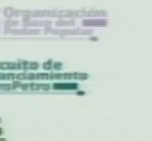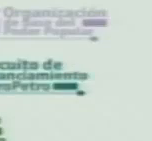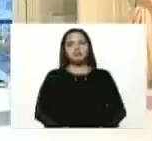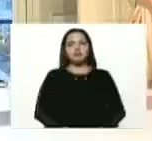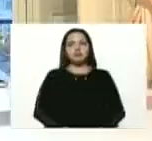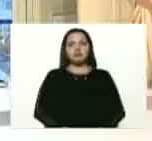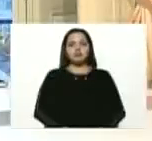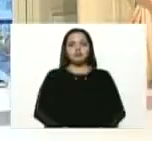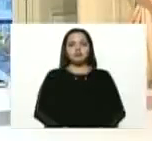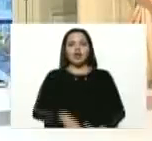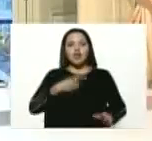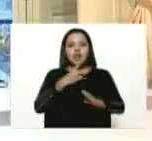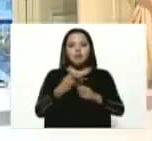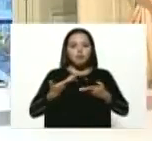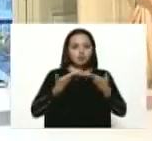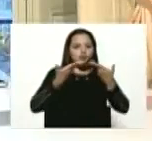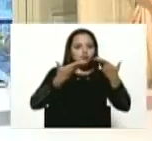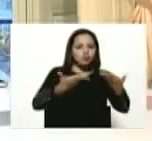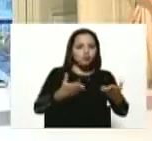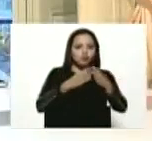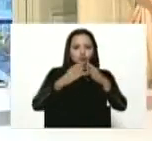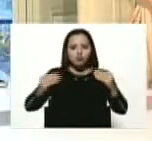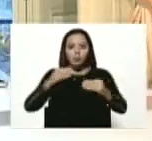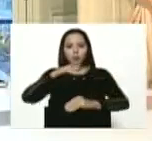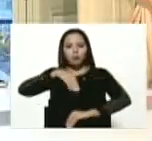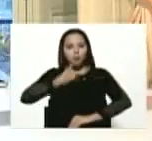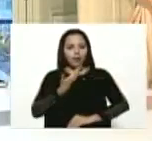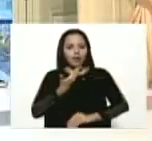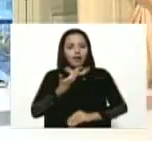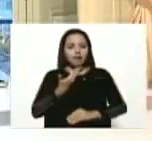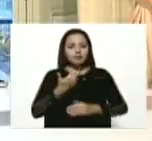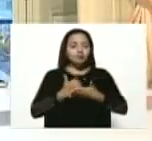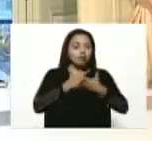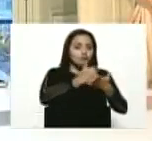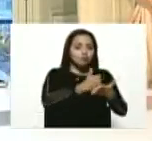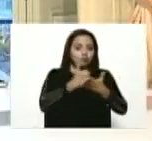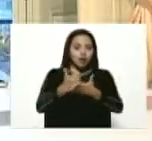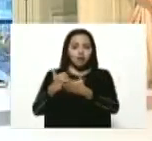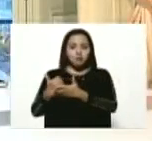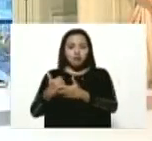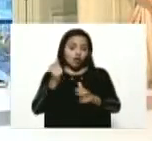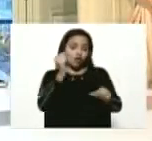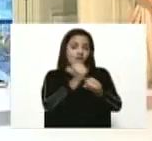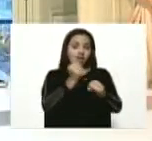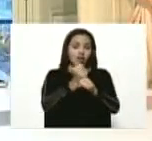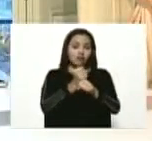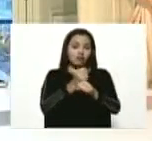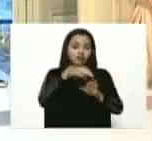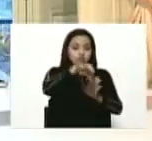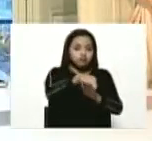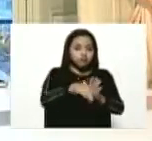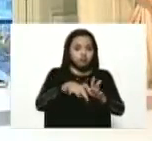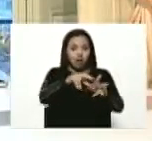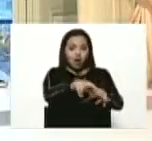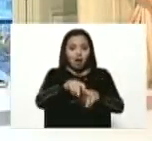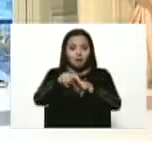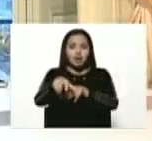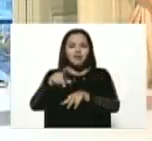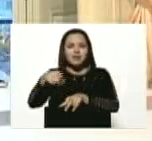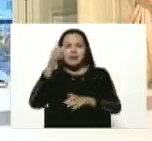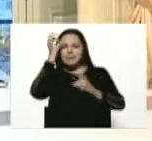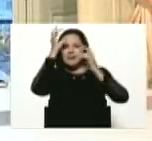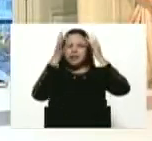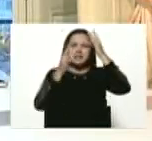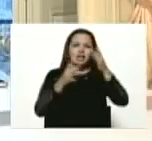hay que darle todo lo que se pueda a todos los productores y además inventar. Ahí